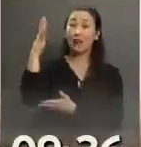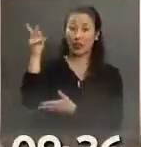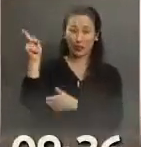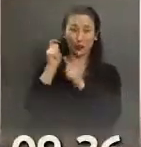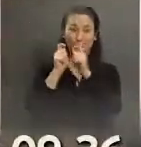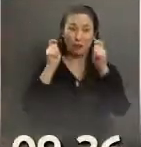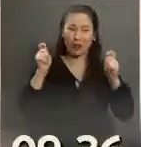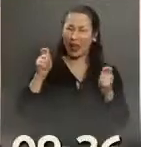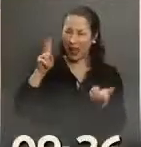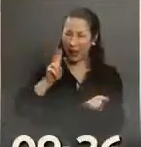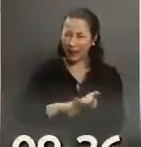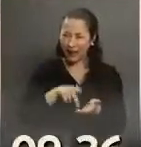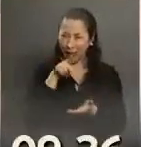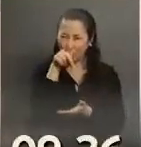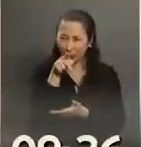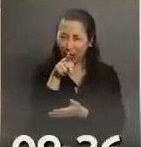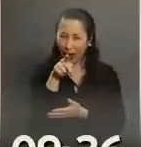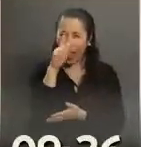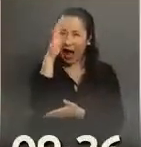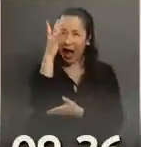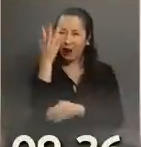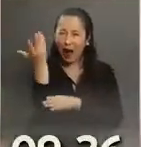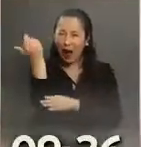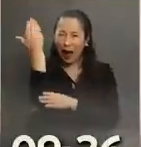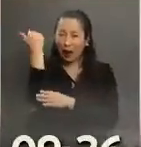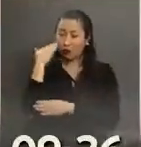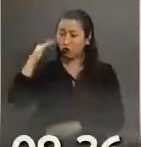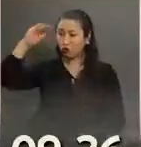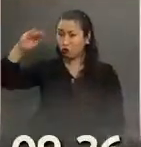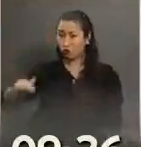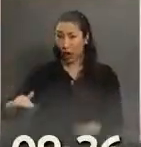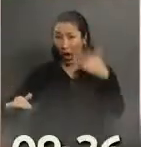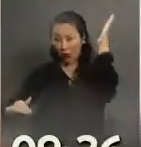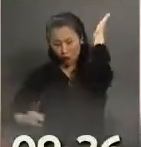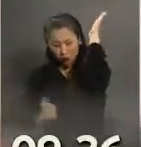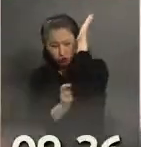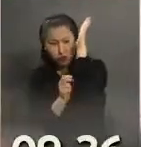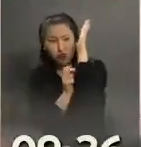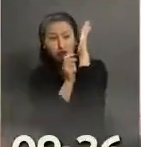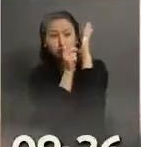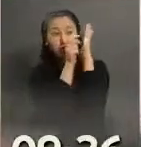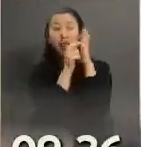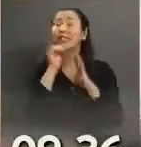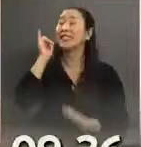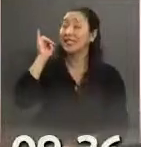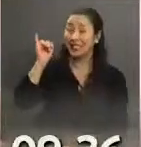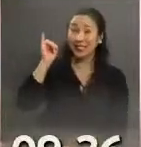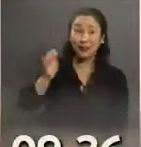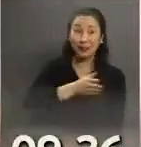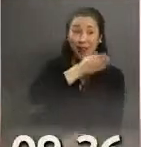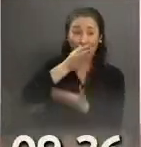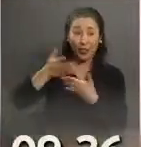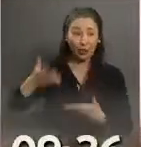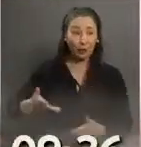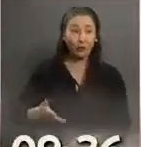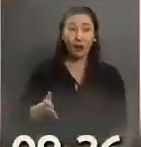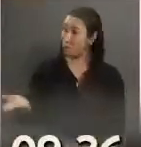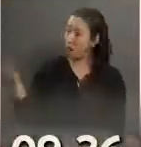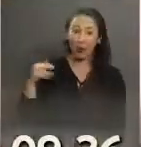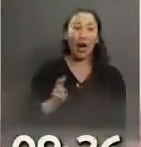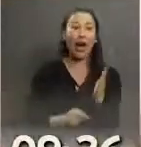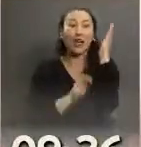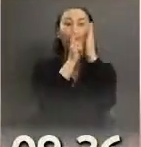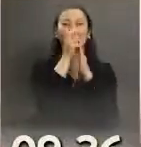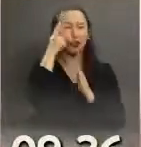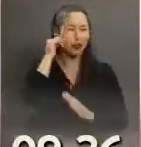árbol que usted ocupaba su vida desde muy pequeño y se convirtió en ícono. Desde muy pequeño hasta ahora. Y me imagino que vamos, ¿no? Que subiendo, vamos. Pero vamos. A ver, así que